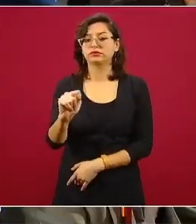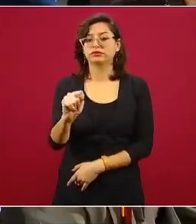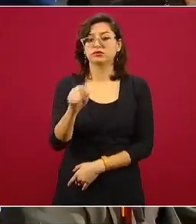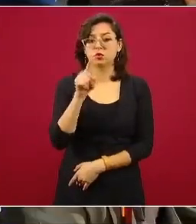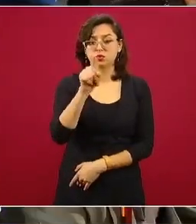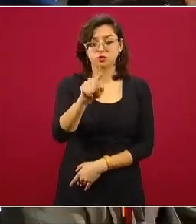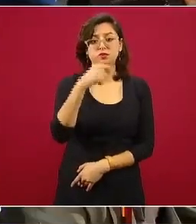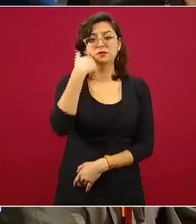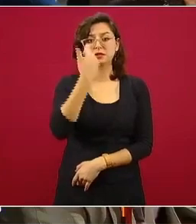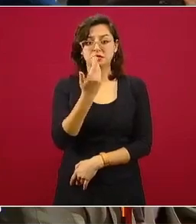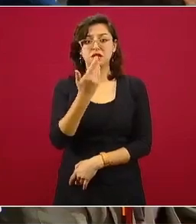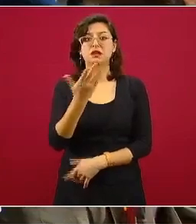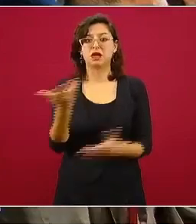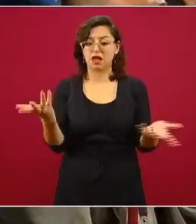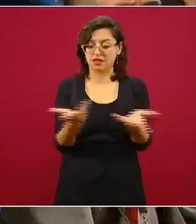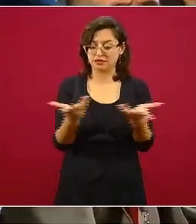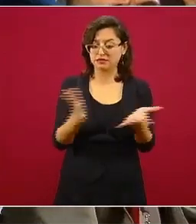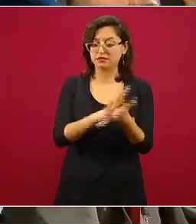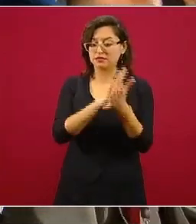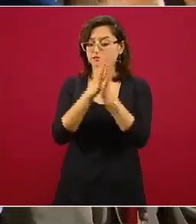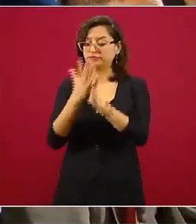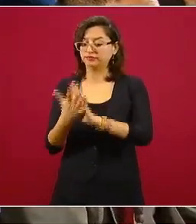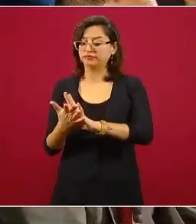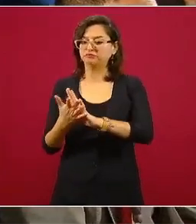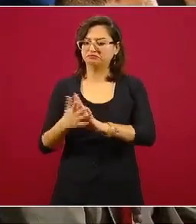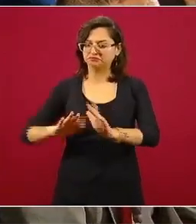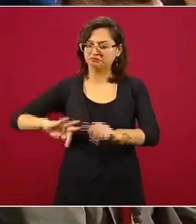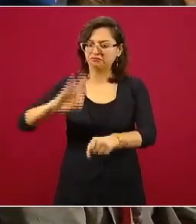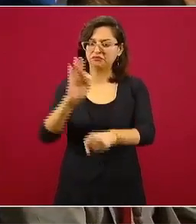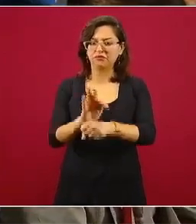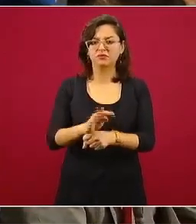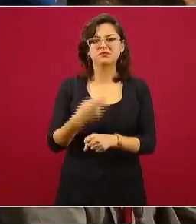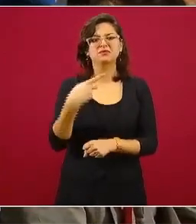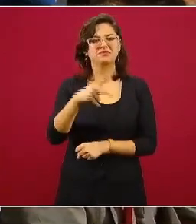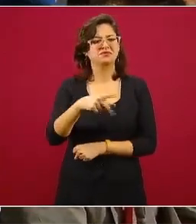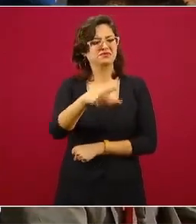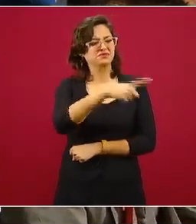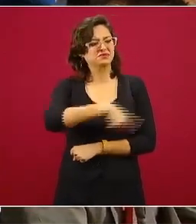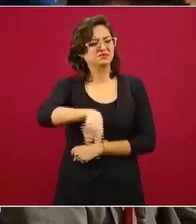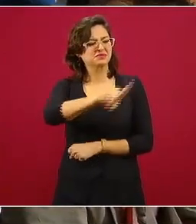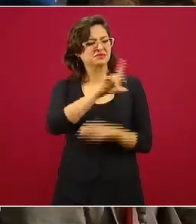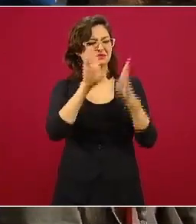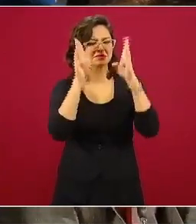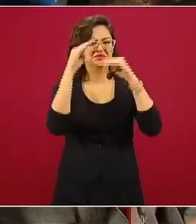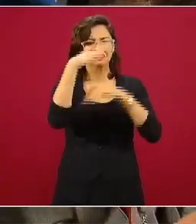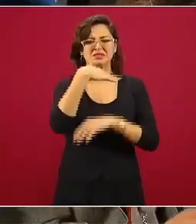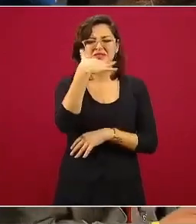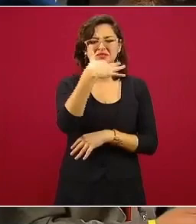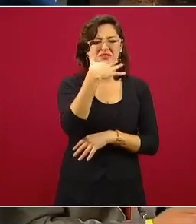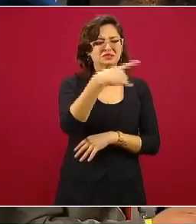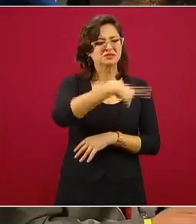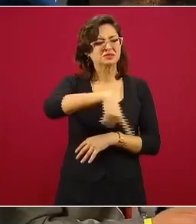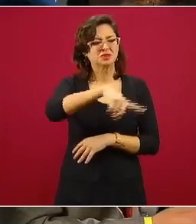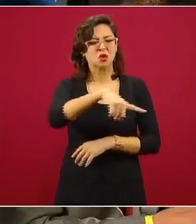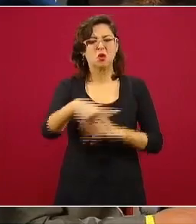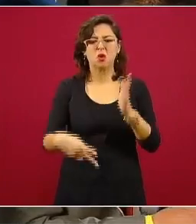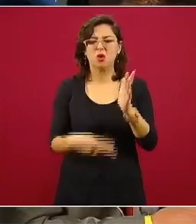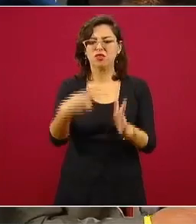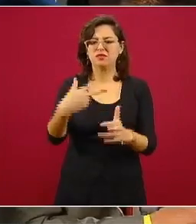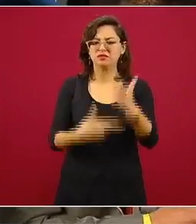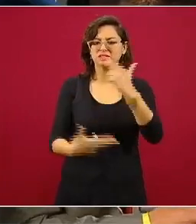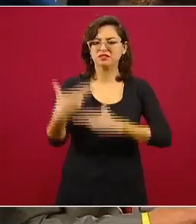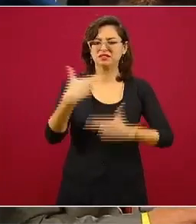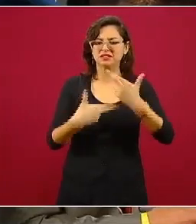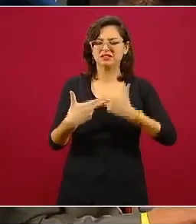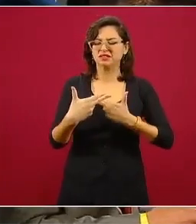pero ¿cómo usted evitará que los neoliberales y la corrupción regresen al poder? ¿Qué hará para que el próximo gobierno dé continuidad al